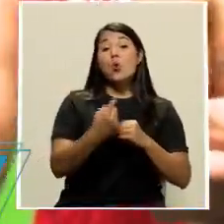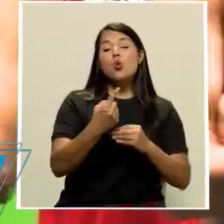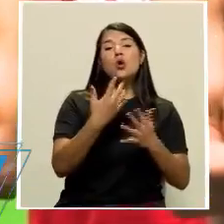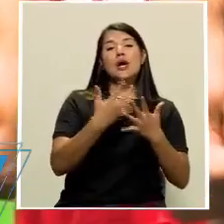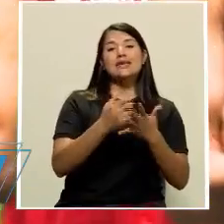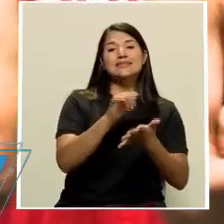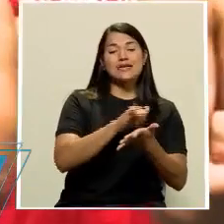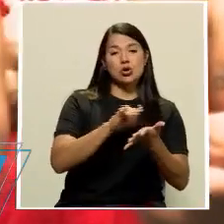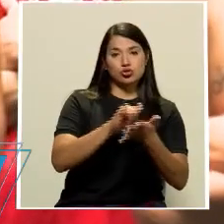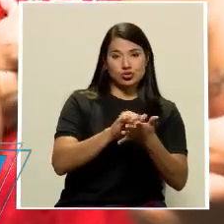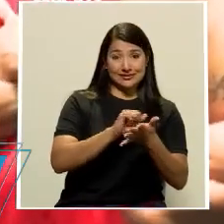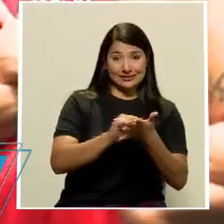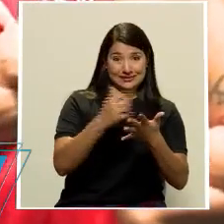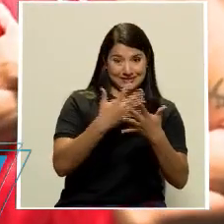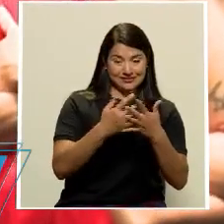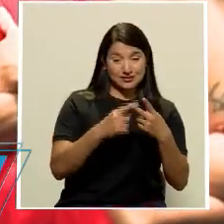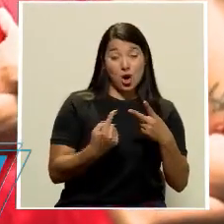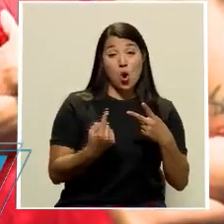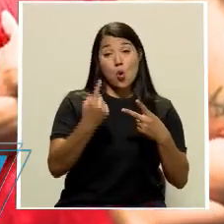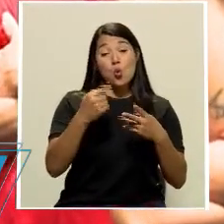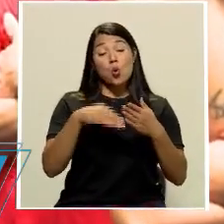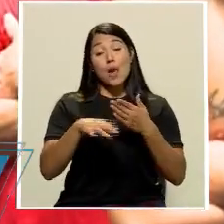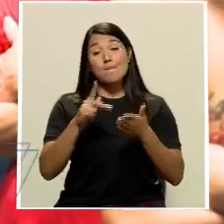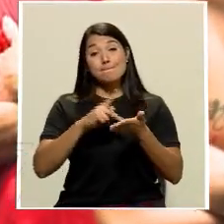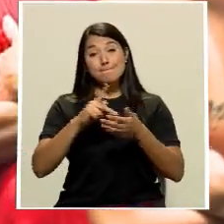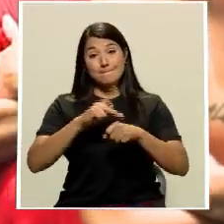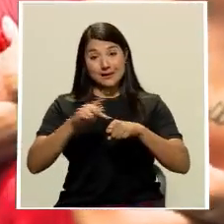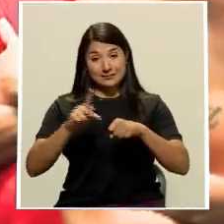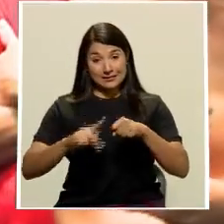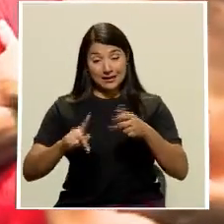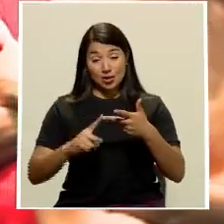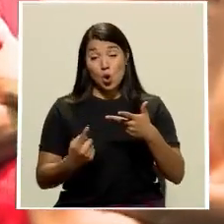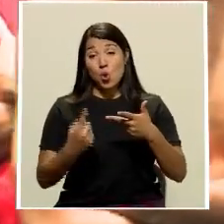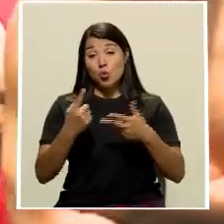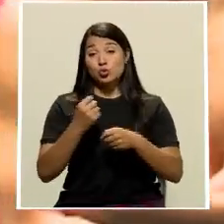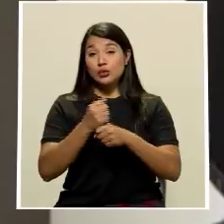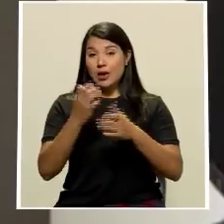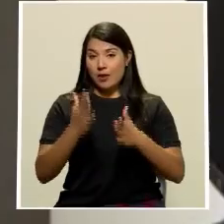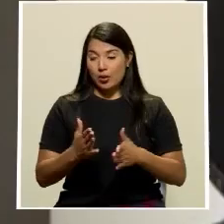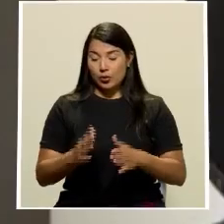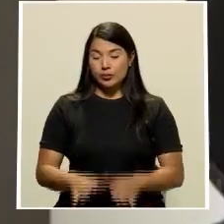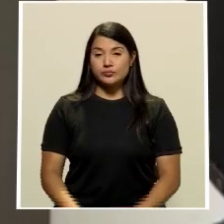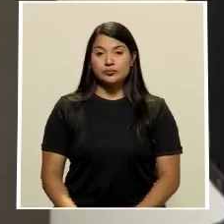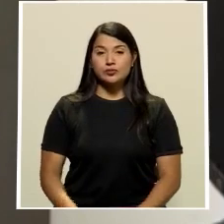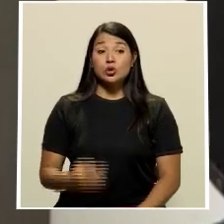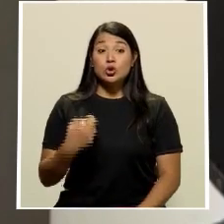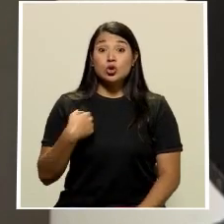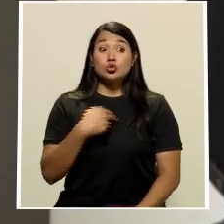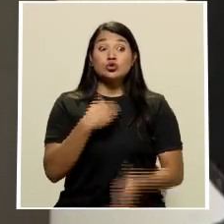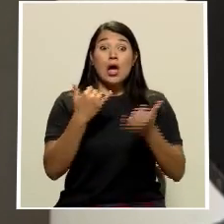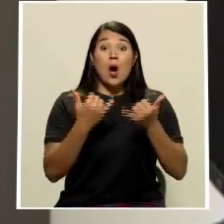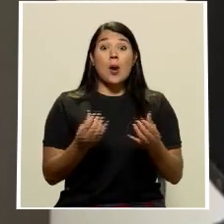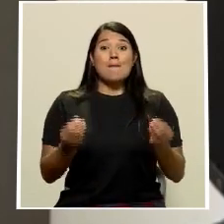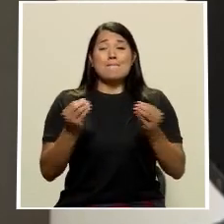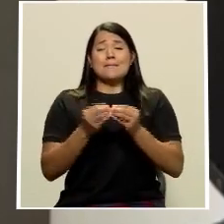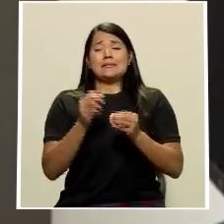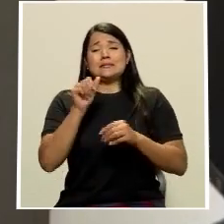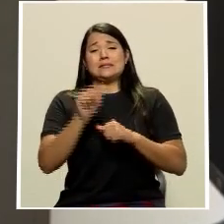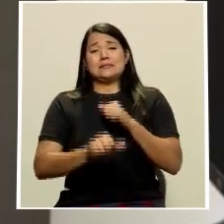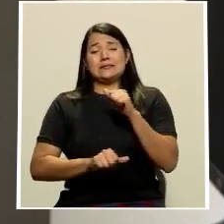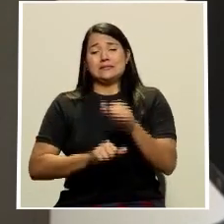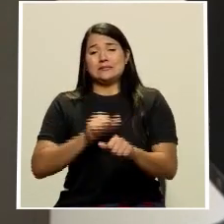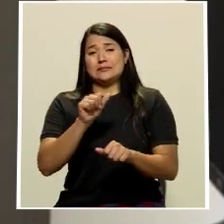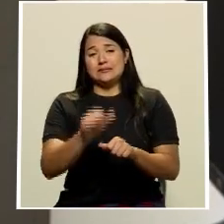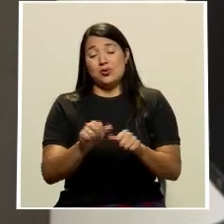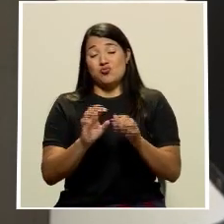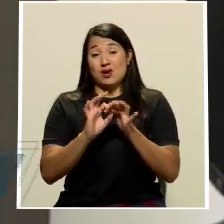cárcel San José en San Sebastián, 1 en la cárcel de Pérez Celedón y un funcionario. Estamos redoblando esfuerzos en